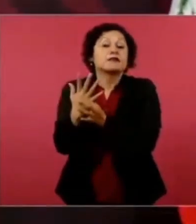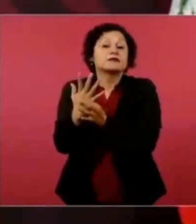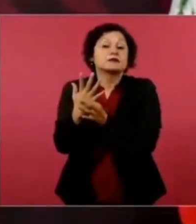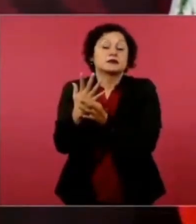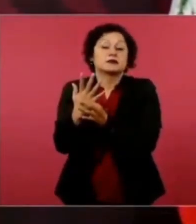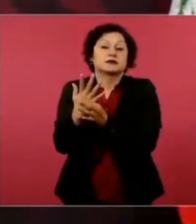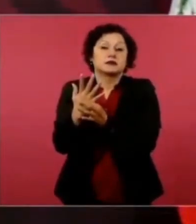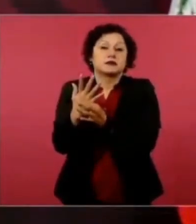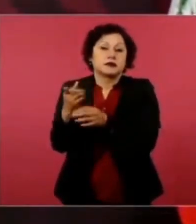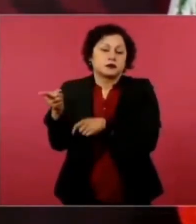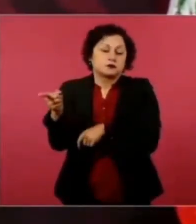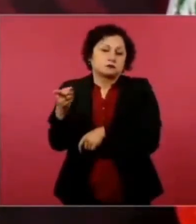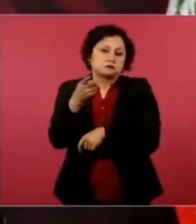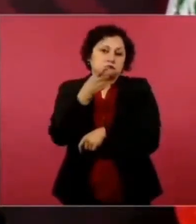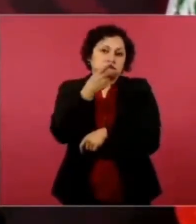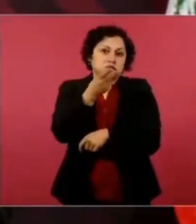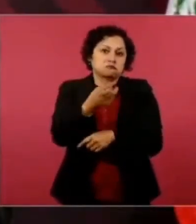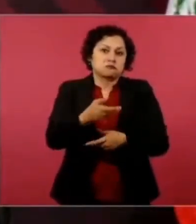de